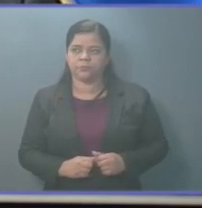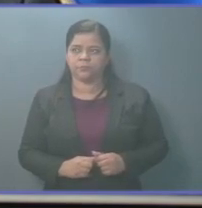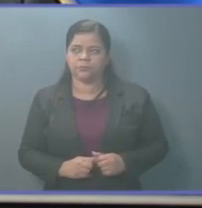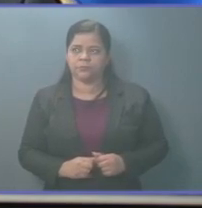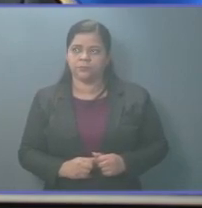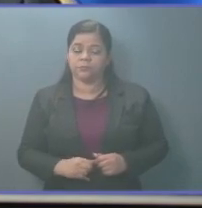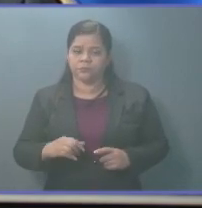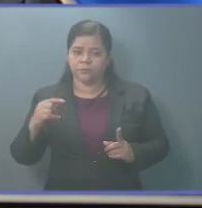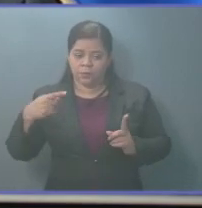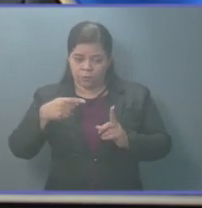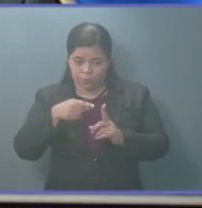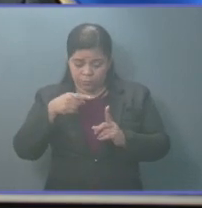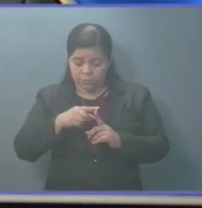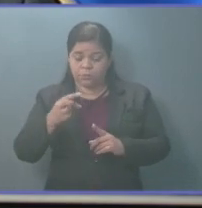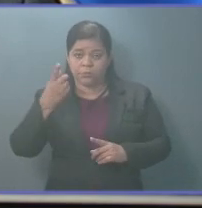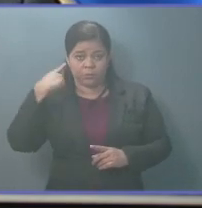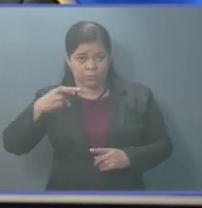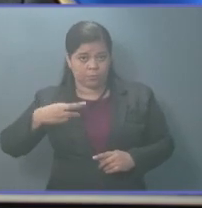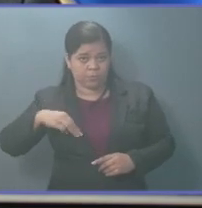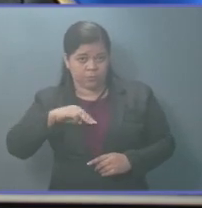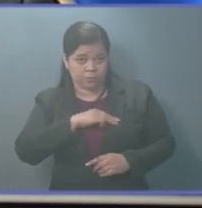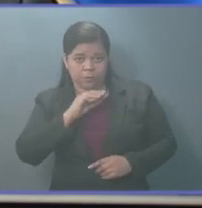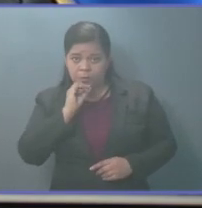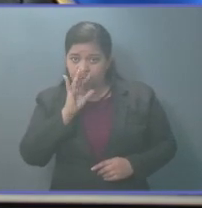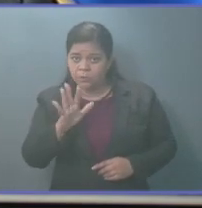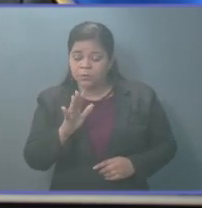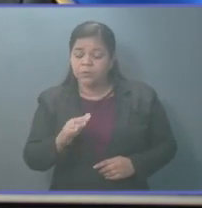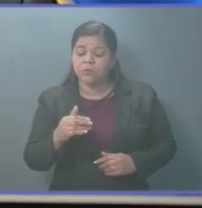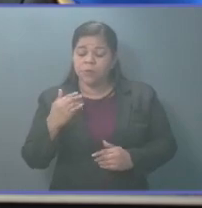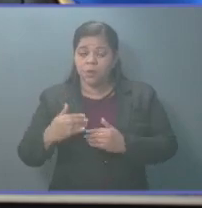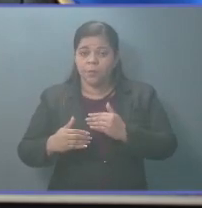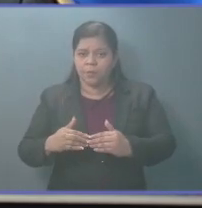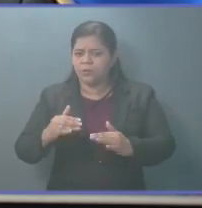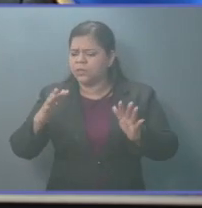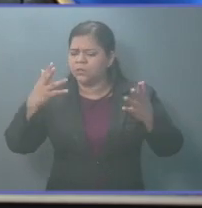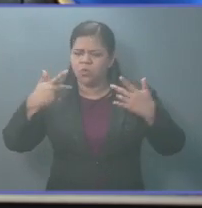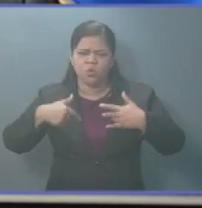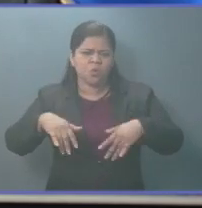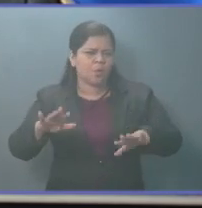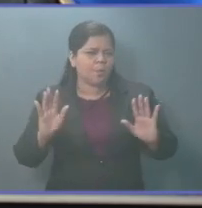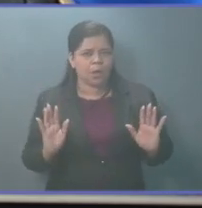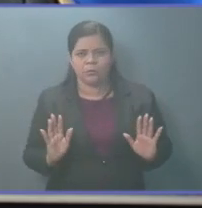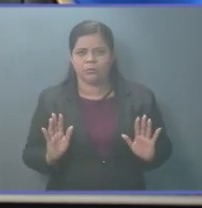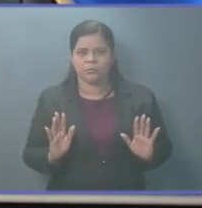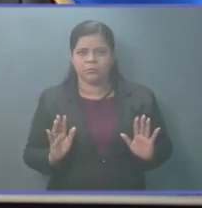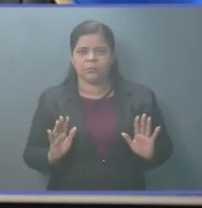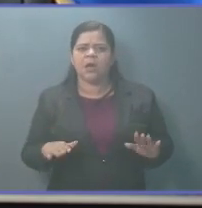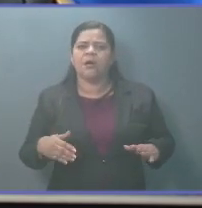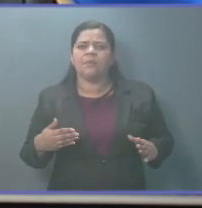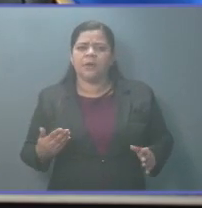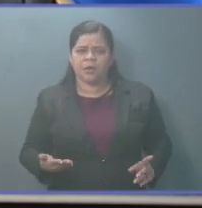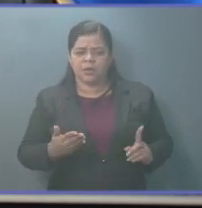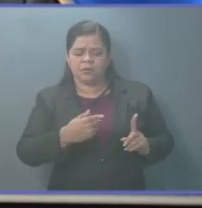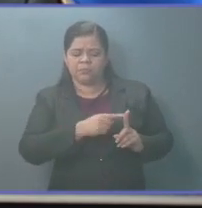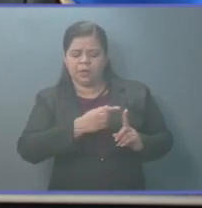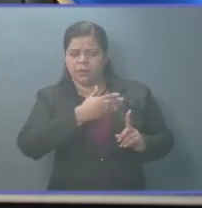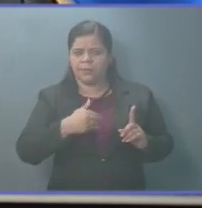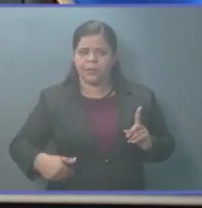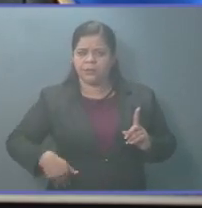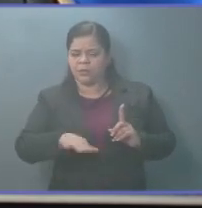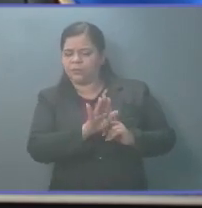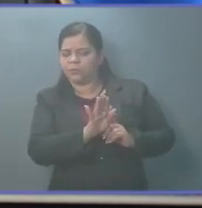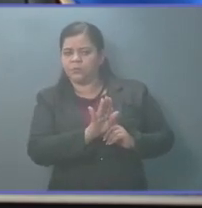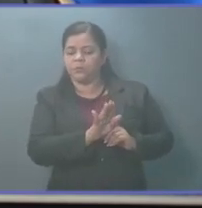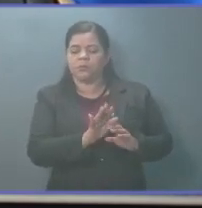Usted, señor ministro, dice que hay un procedimiento operativo normal para la seguridad del presidente de la República, pero no